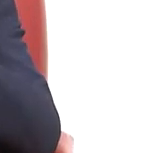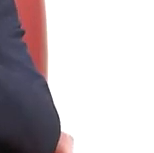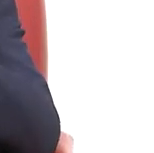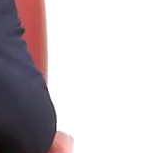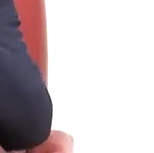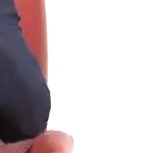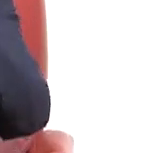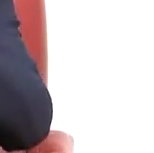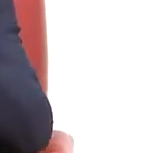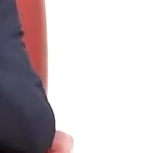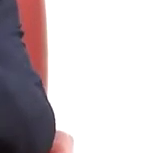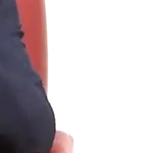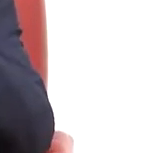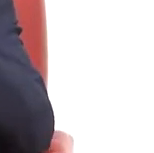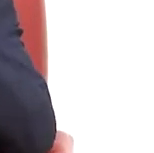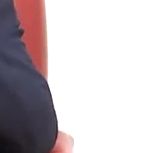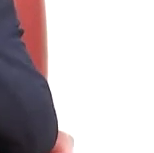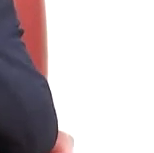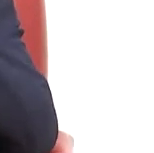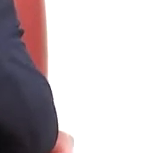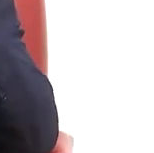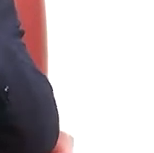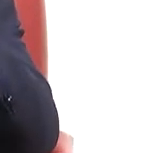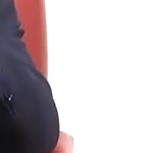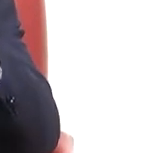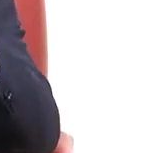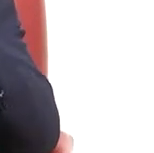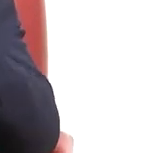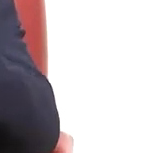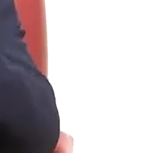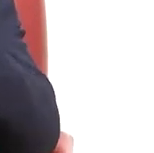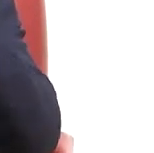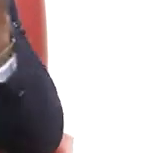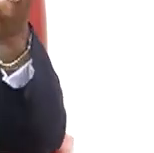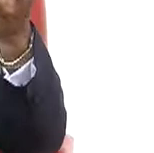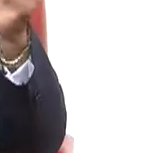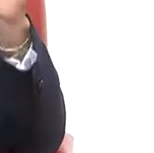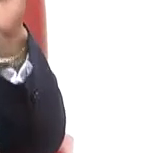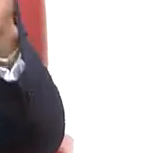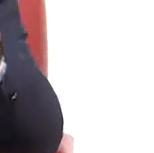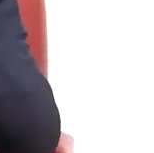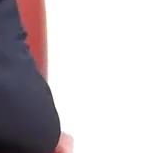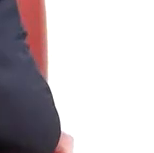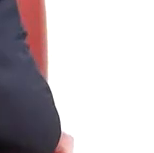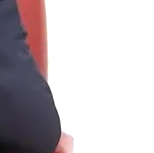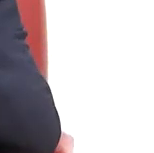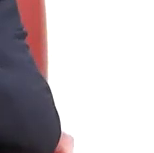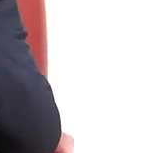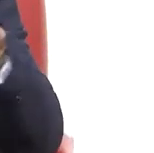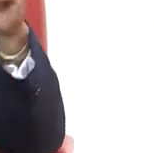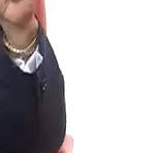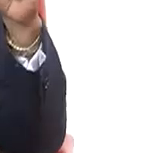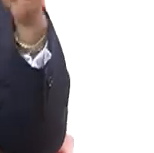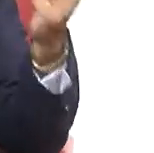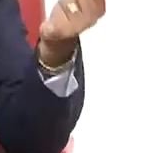social ha venido presionando mucho a la formación de psicólogos, no solamente en mayor cantidad, sino y sobre todo en mayor